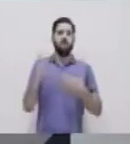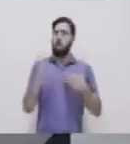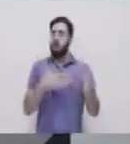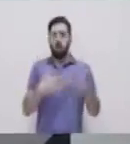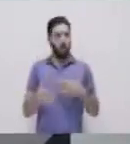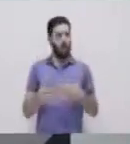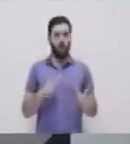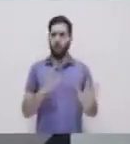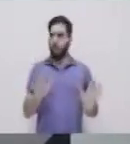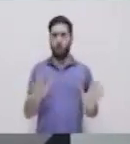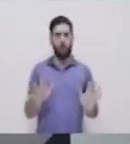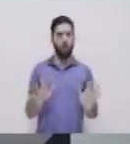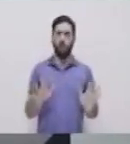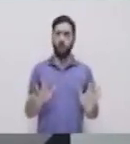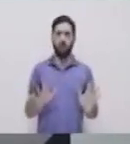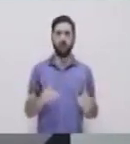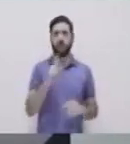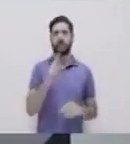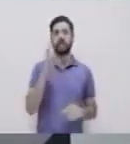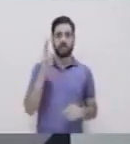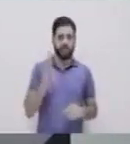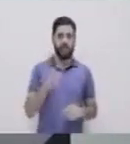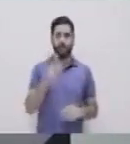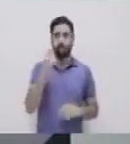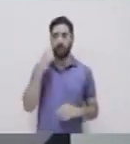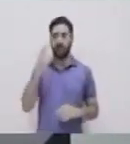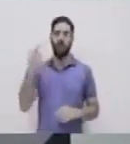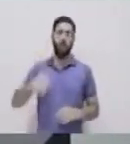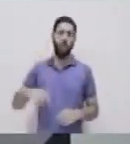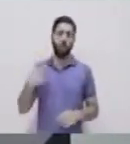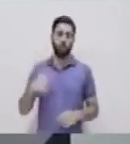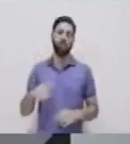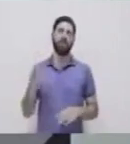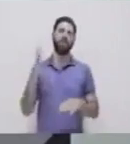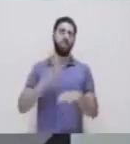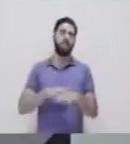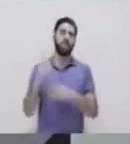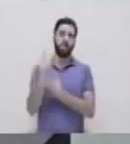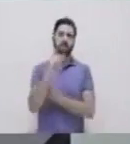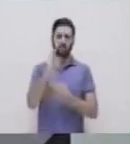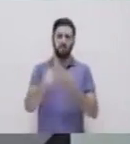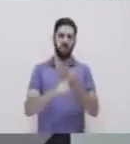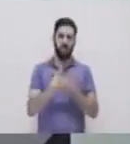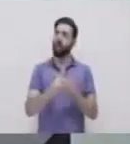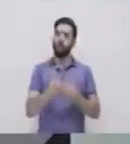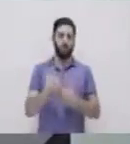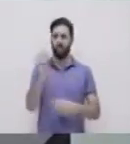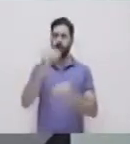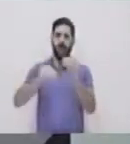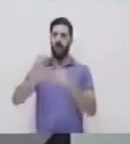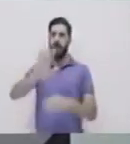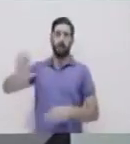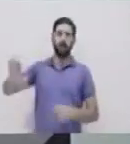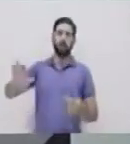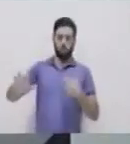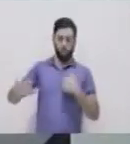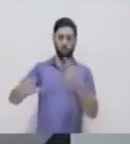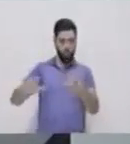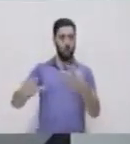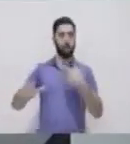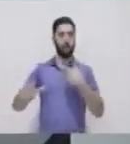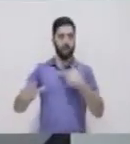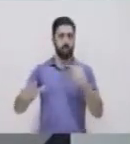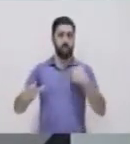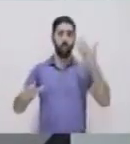no importa en el lugar en el que la persona esté, siempre va a tener esas conductas. Entonces, lo más importante es ser auténticos, ser